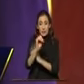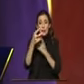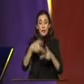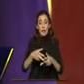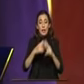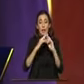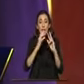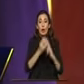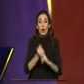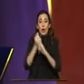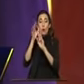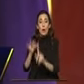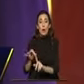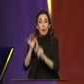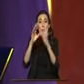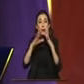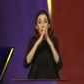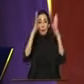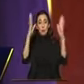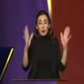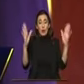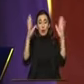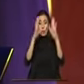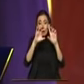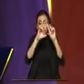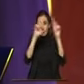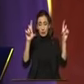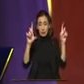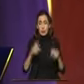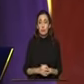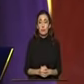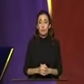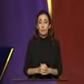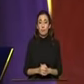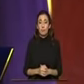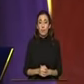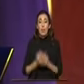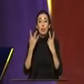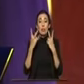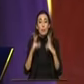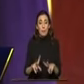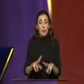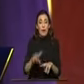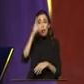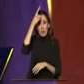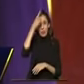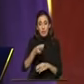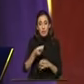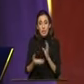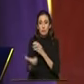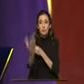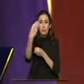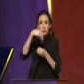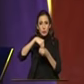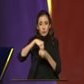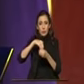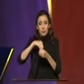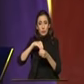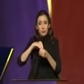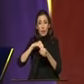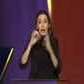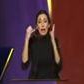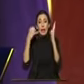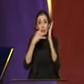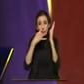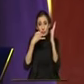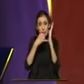recursos, principalmente para las pequeñas y medianas empresas. Ordenamos la devolución automática del IVA